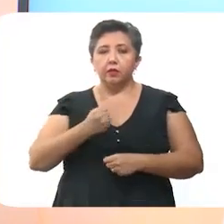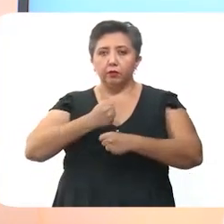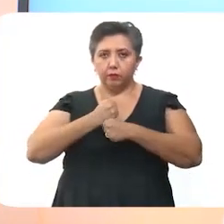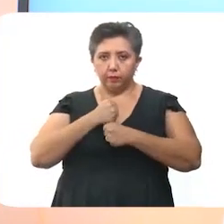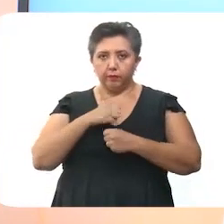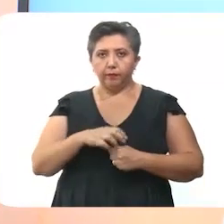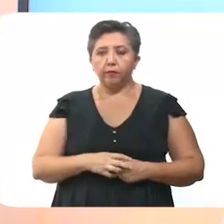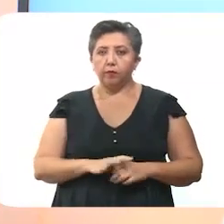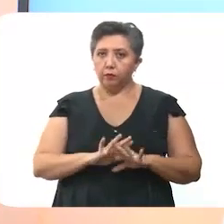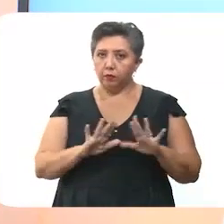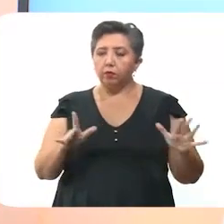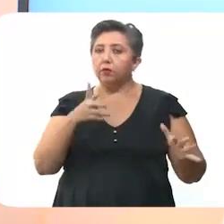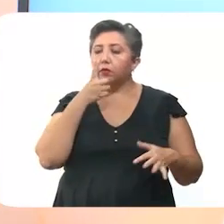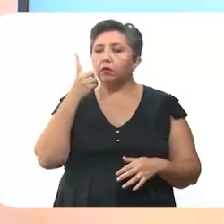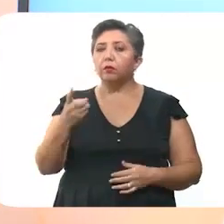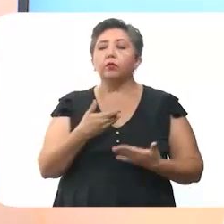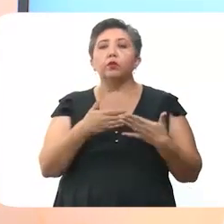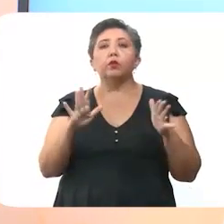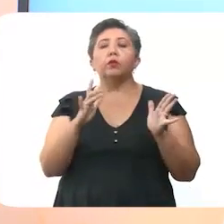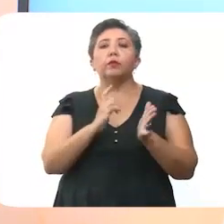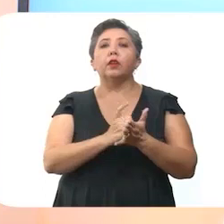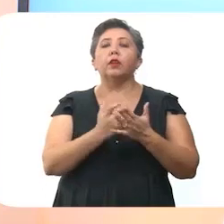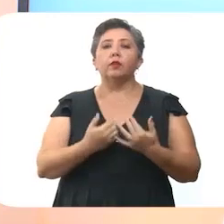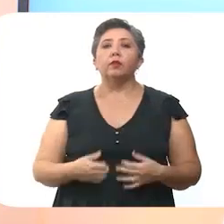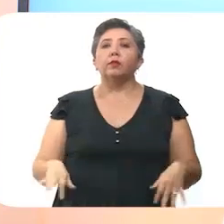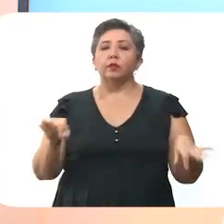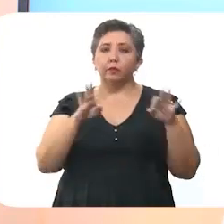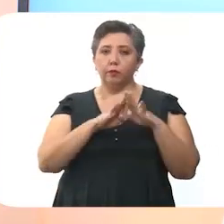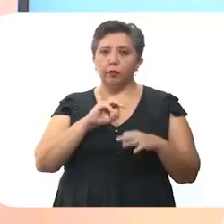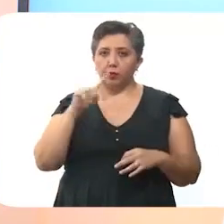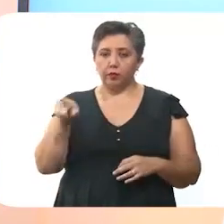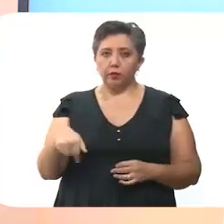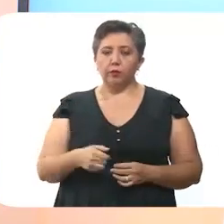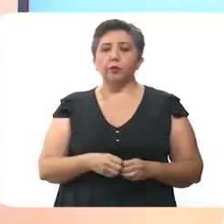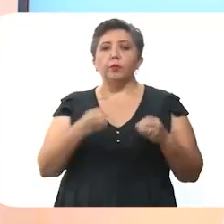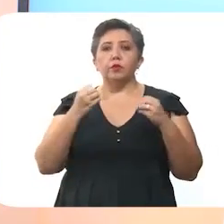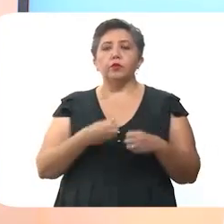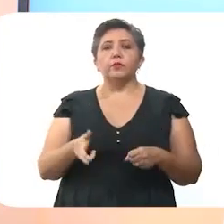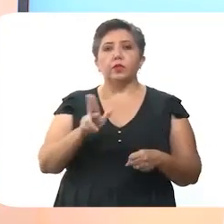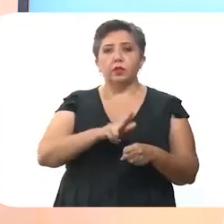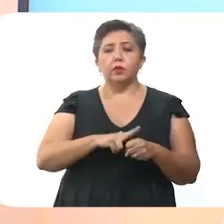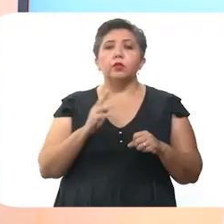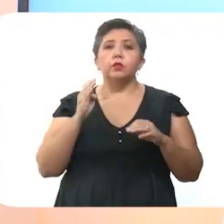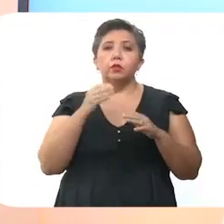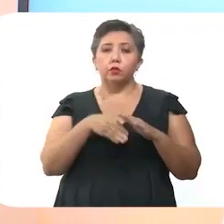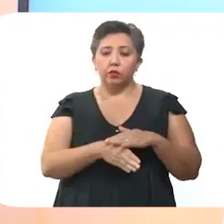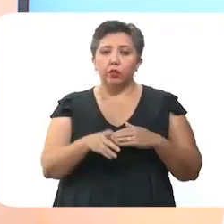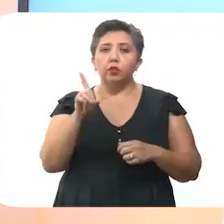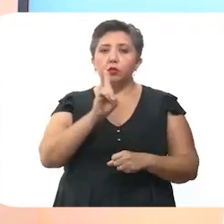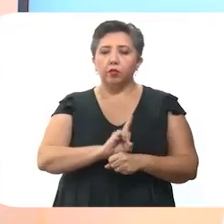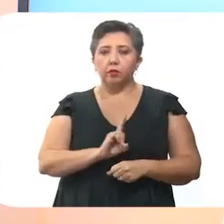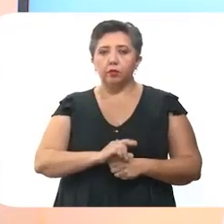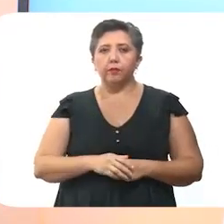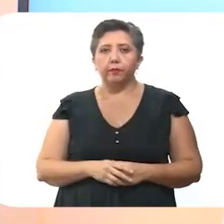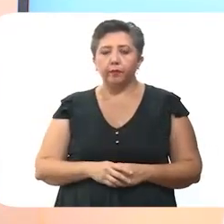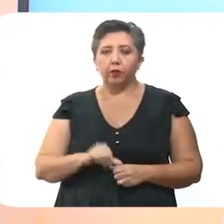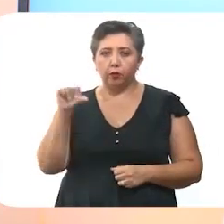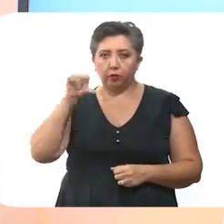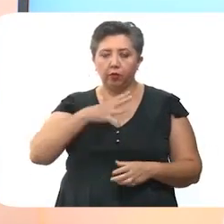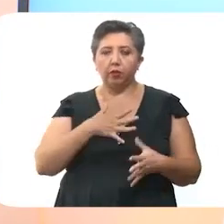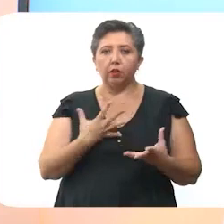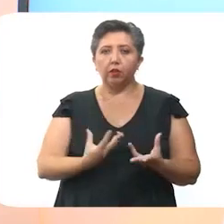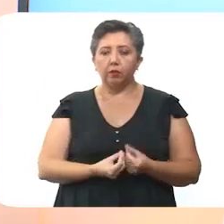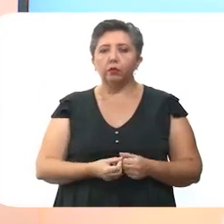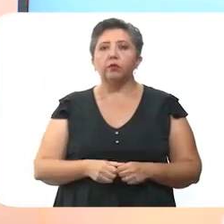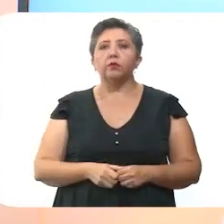Armadas. Como ya se ha señalado en la reapertura económica, los datos más importantes son la ocupación hospitalaria y los ingresos diarios. El día de